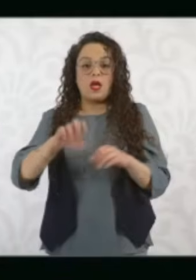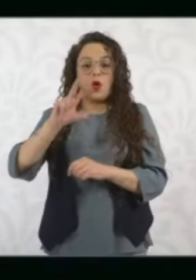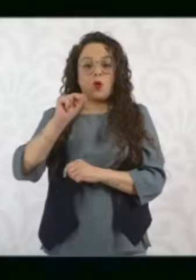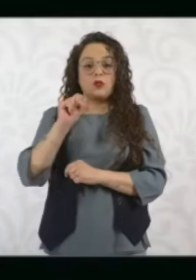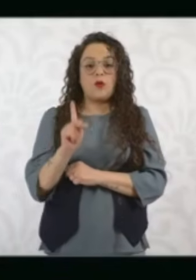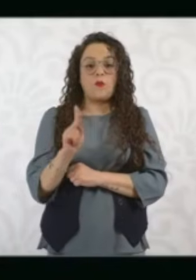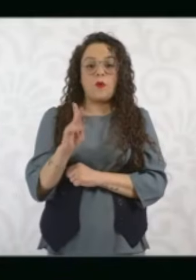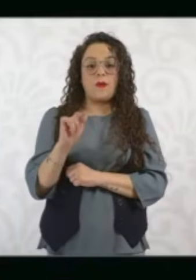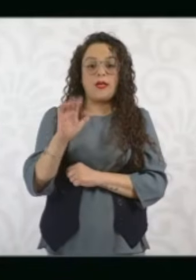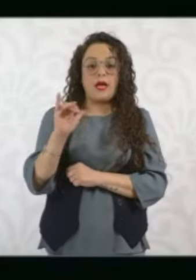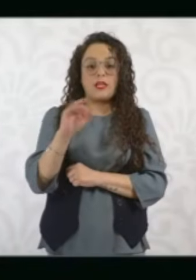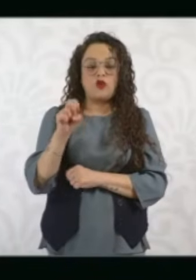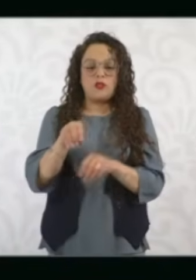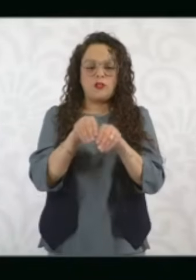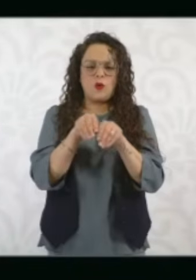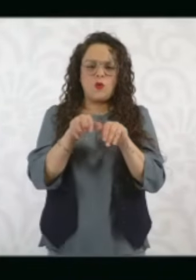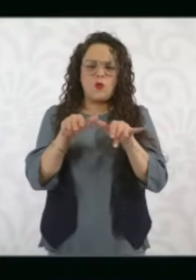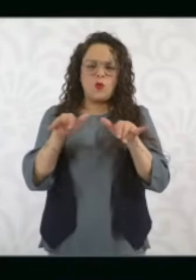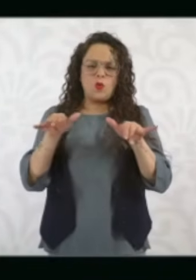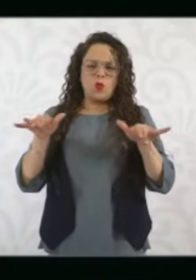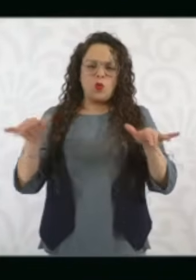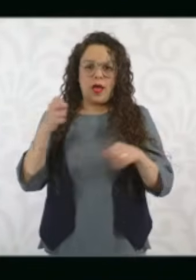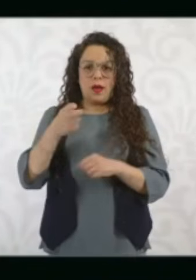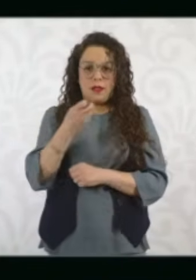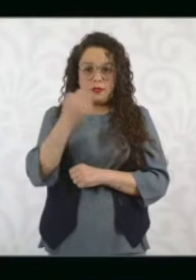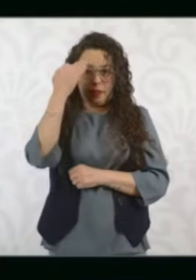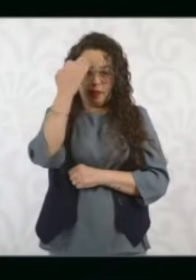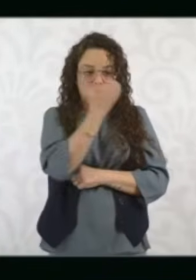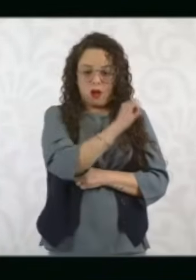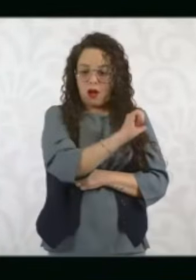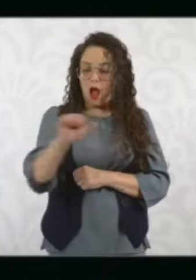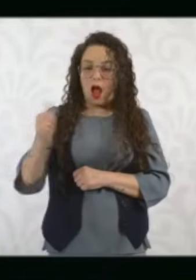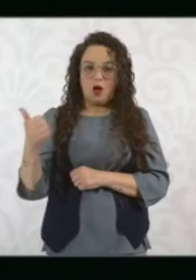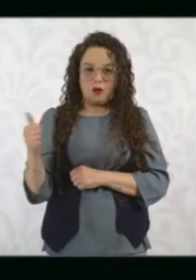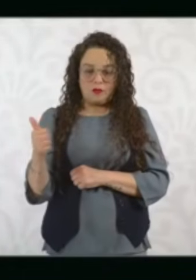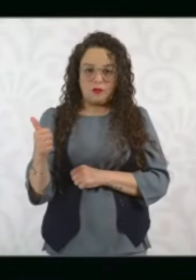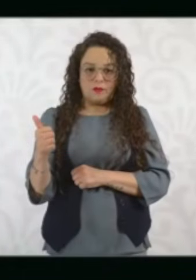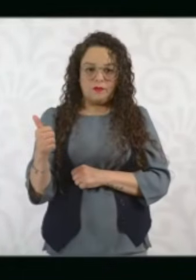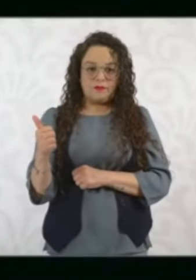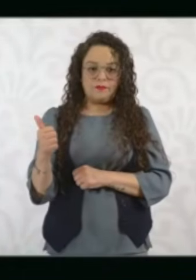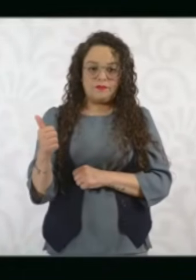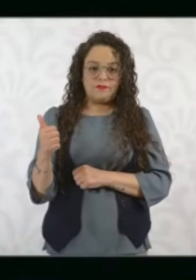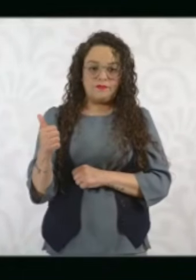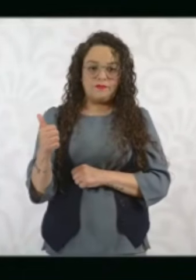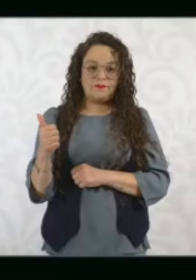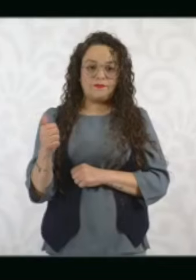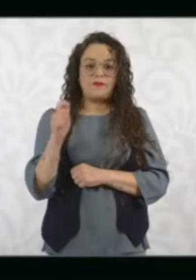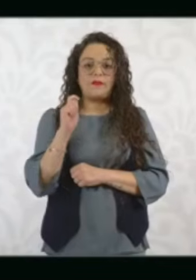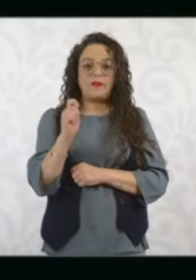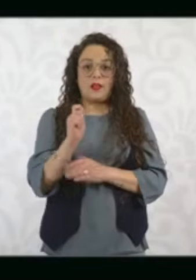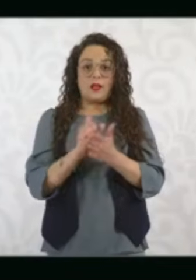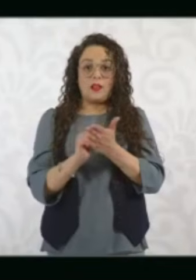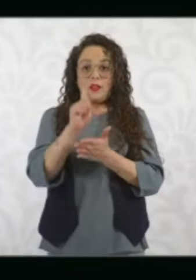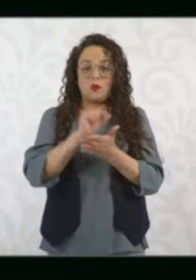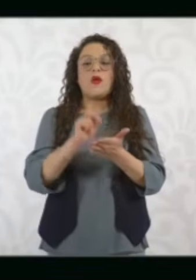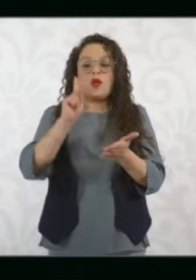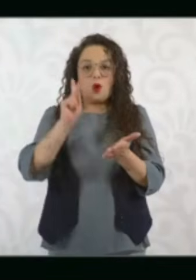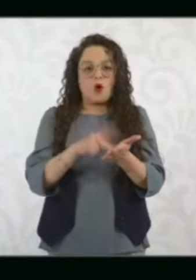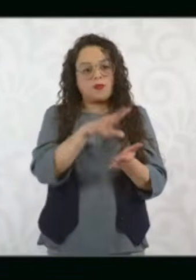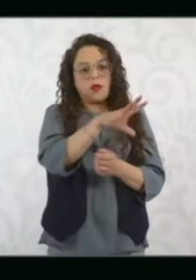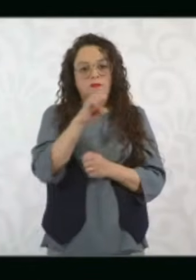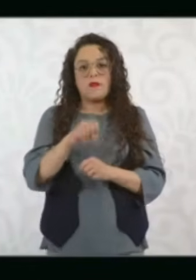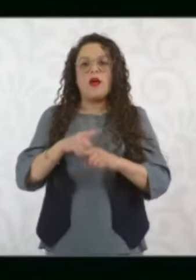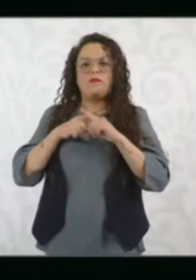213,580 publicaciones en el periodo analizado. Principalmente retweets, respuestas dentro de